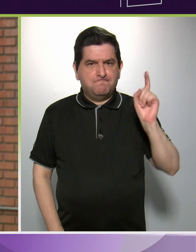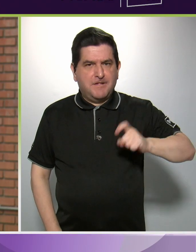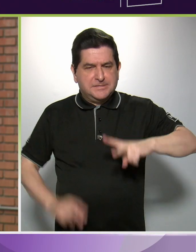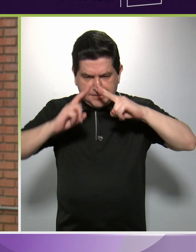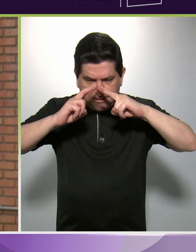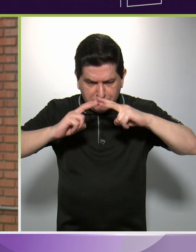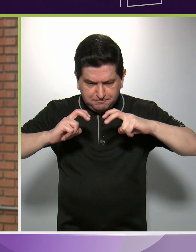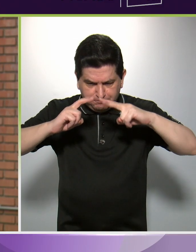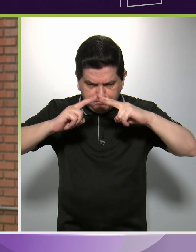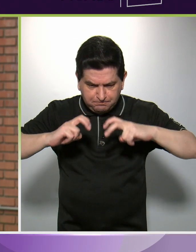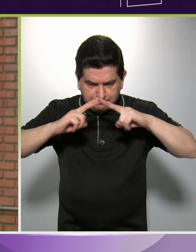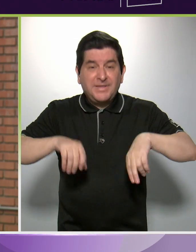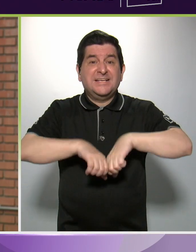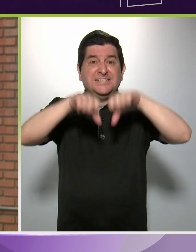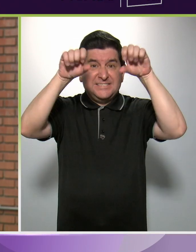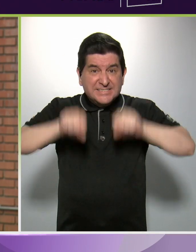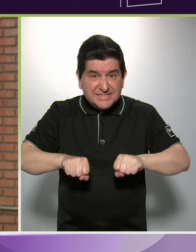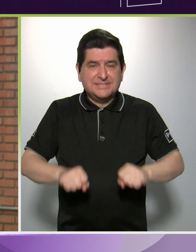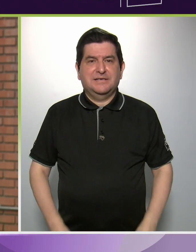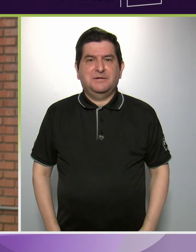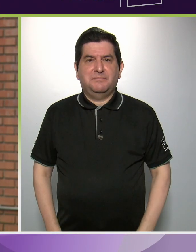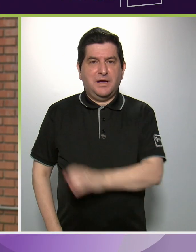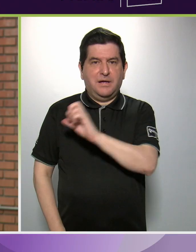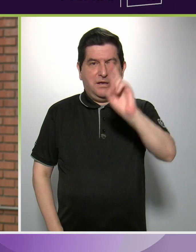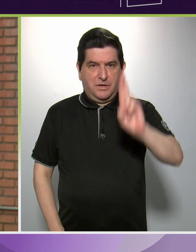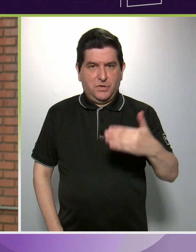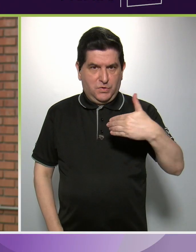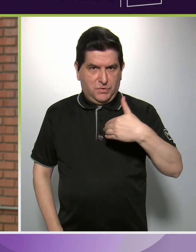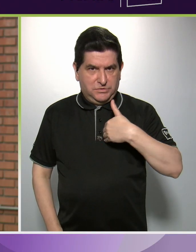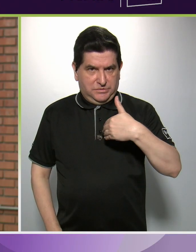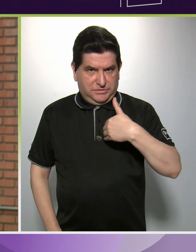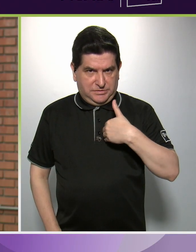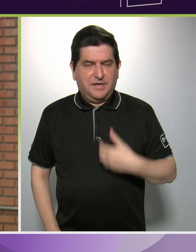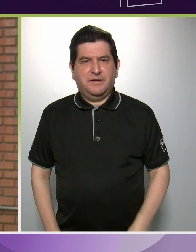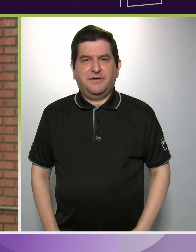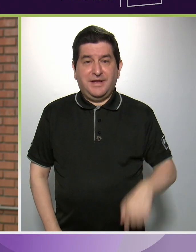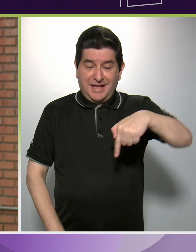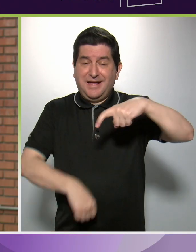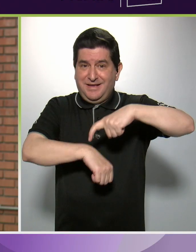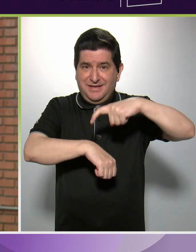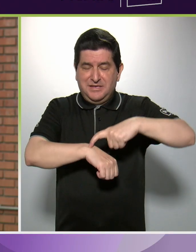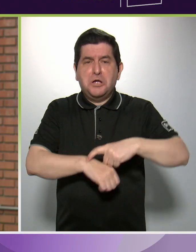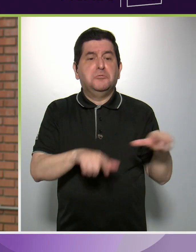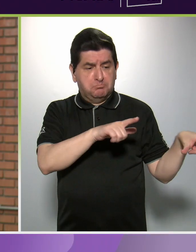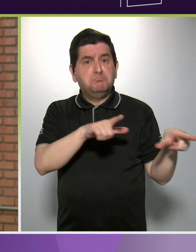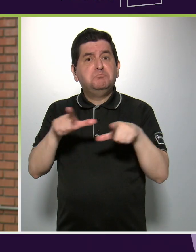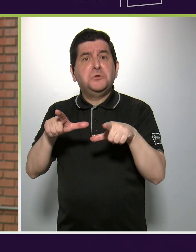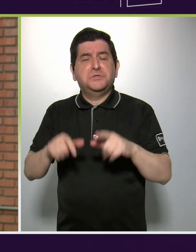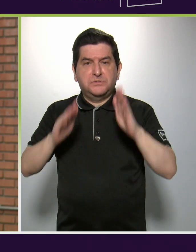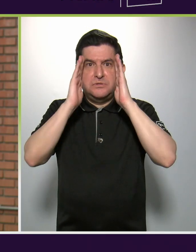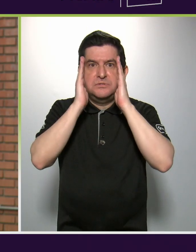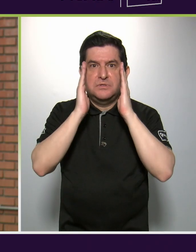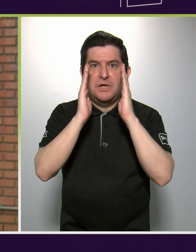revisar si los sistemas, por ejemplo, que hay en Costa Rica, están en este momento preparados